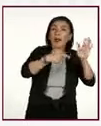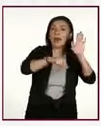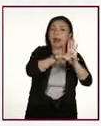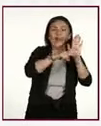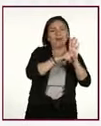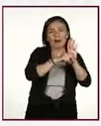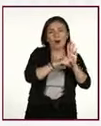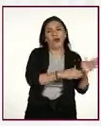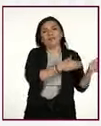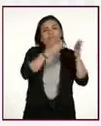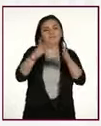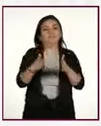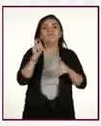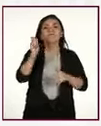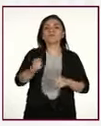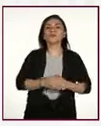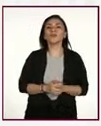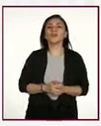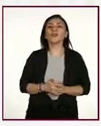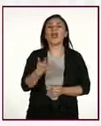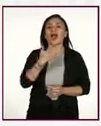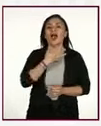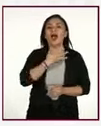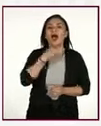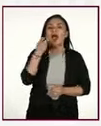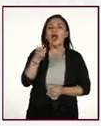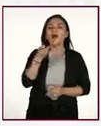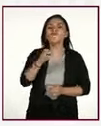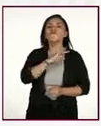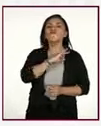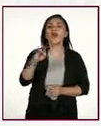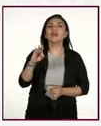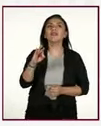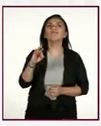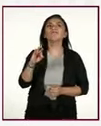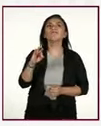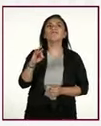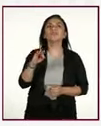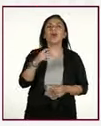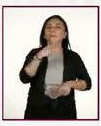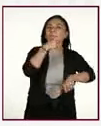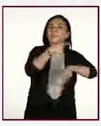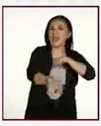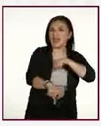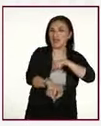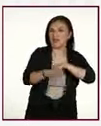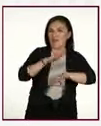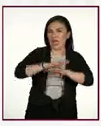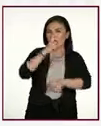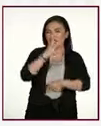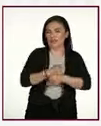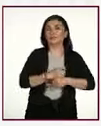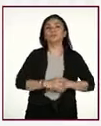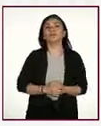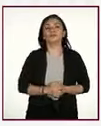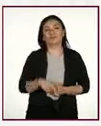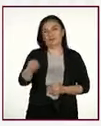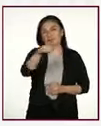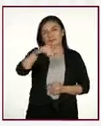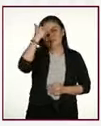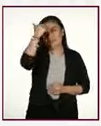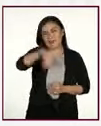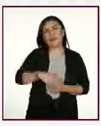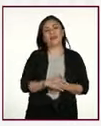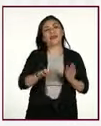fui, sobre los factores que influyen, los factores de riesgo. Entonces, todo lo que ya sabemos, ¿no?